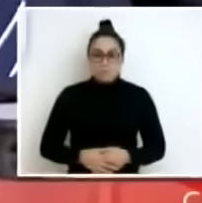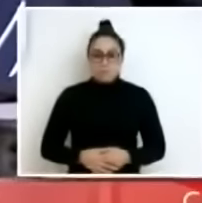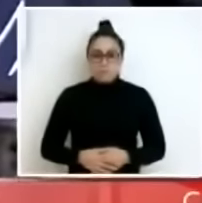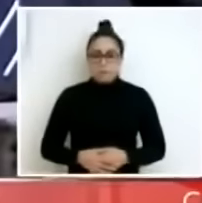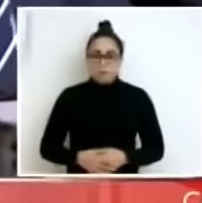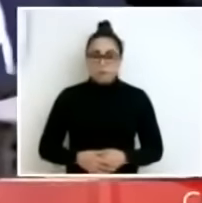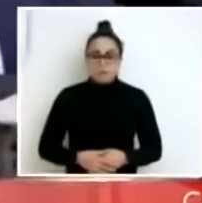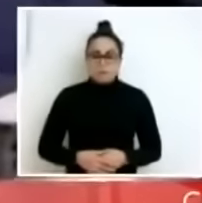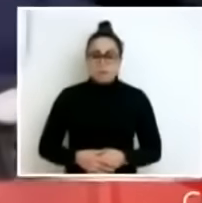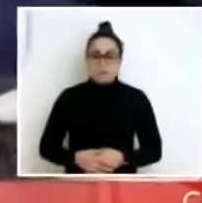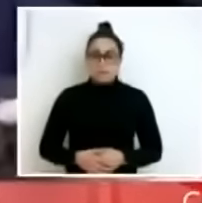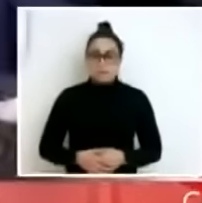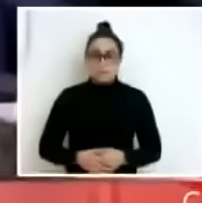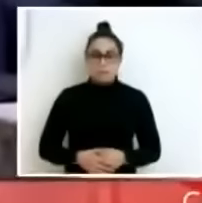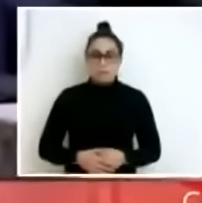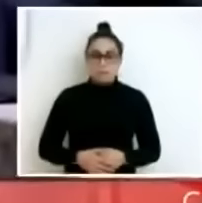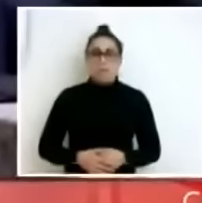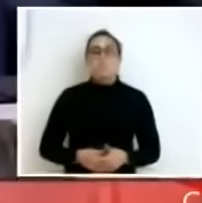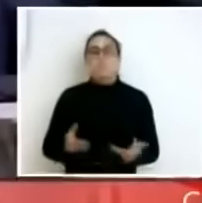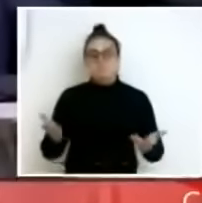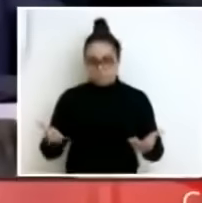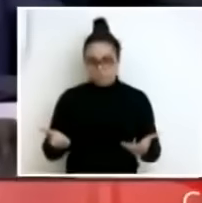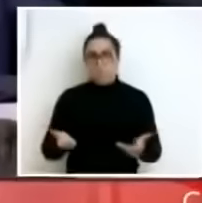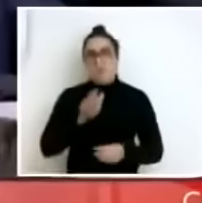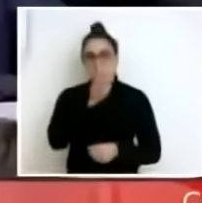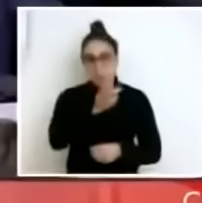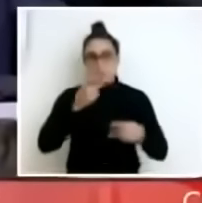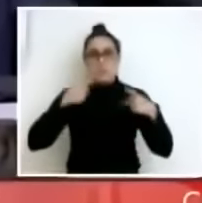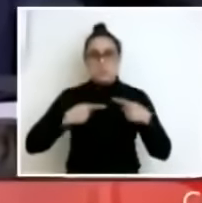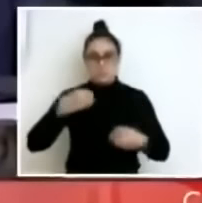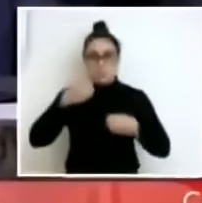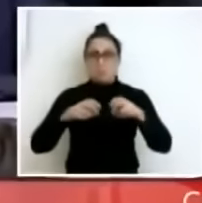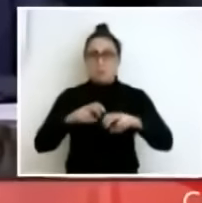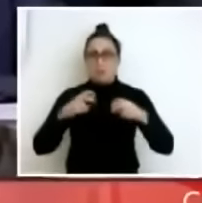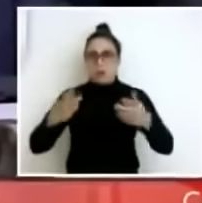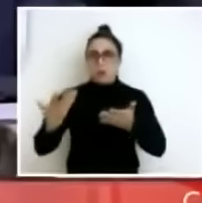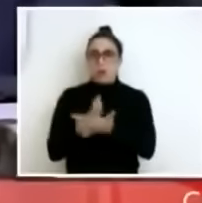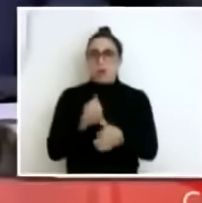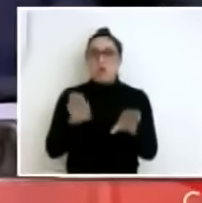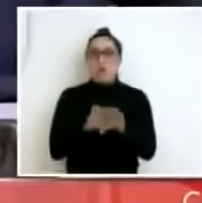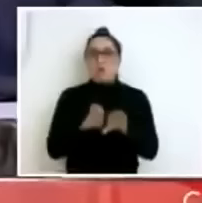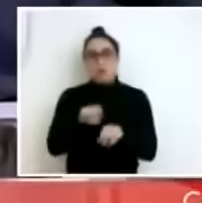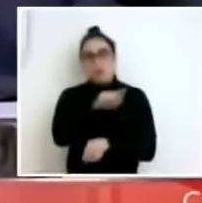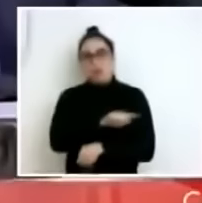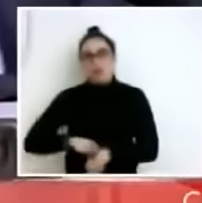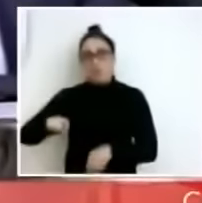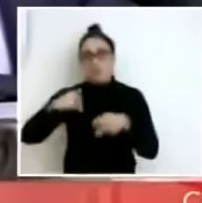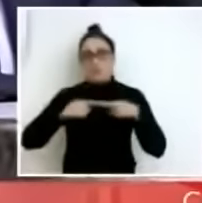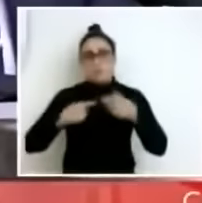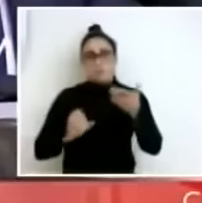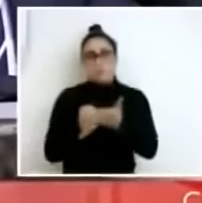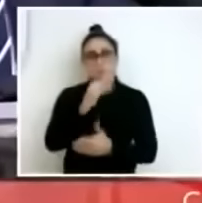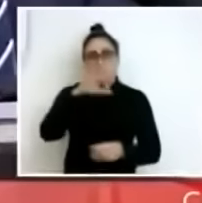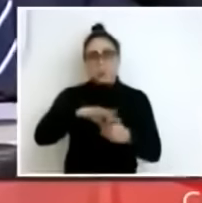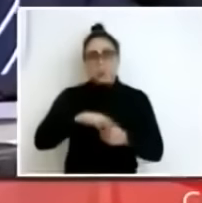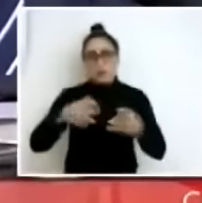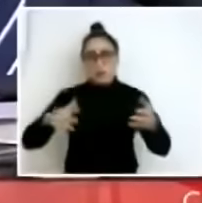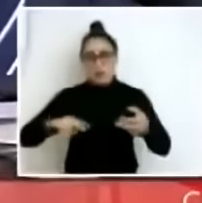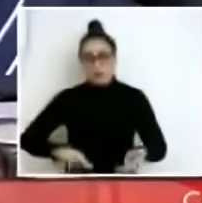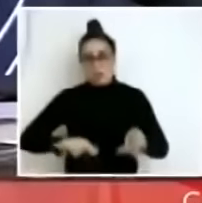y sí los eligió los eligió el pueblo de México que contrario a lo que se dice por los